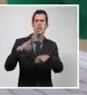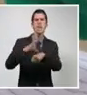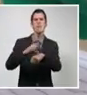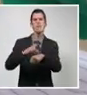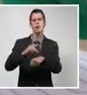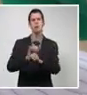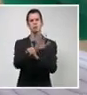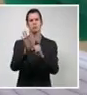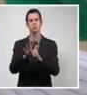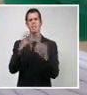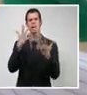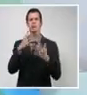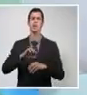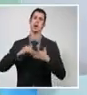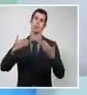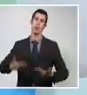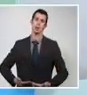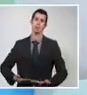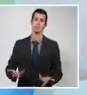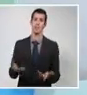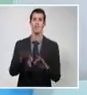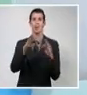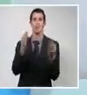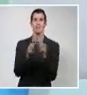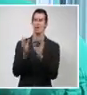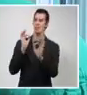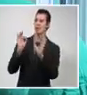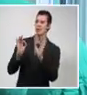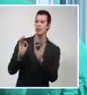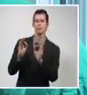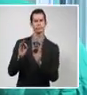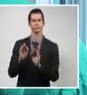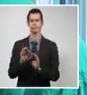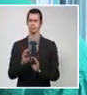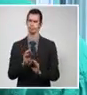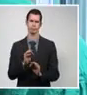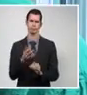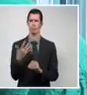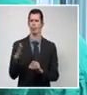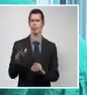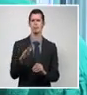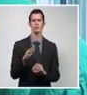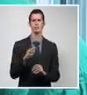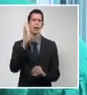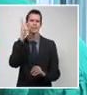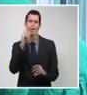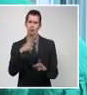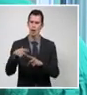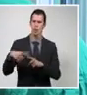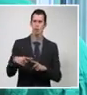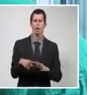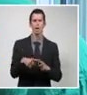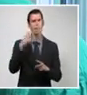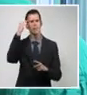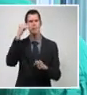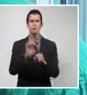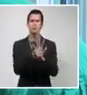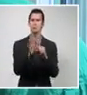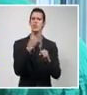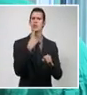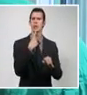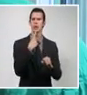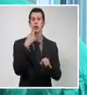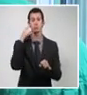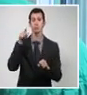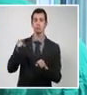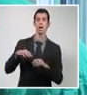protección no siempre la familia ha sido cuidadosa. Los familiares están constantemente en los distintos lugares de la ciudad y si no